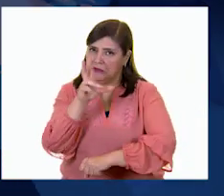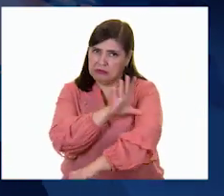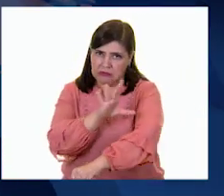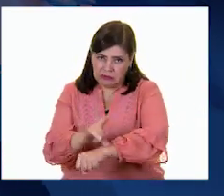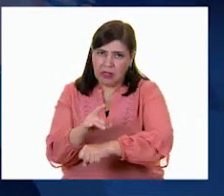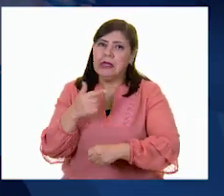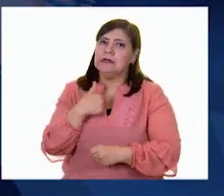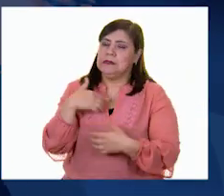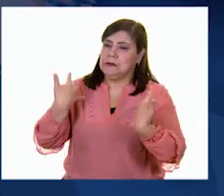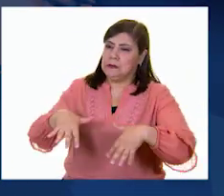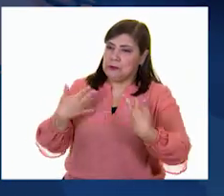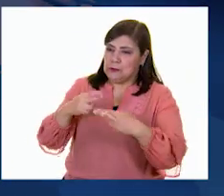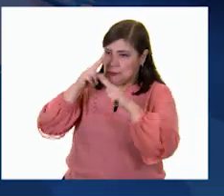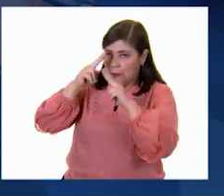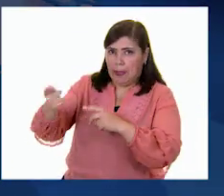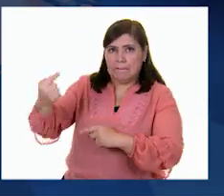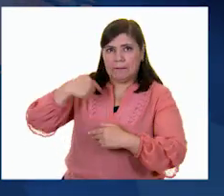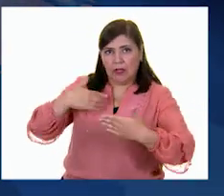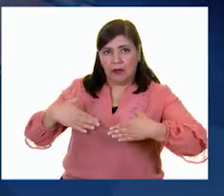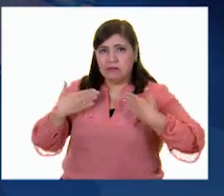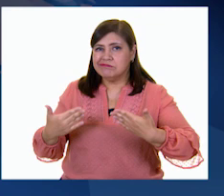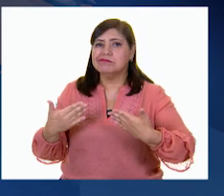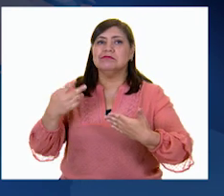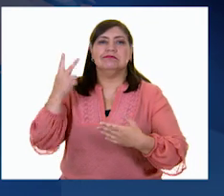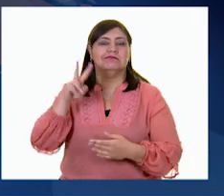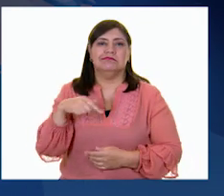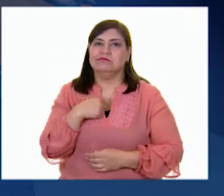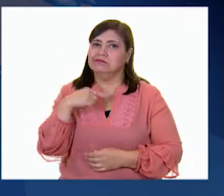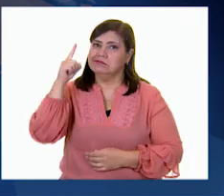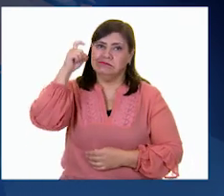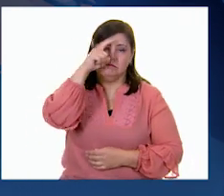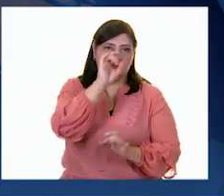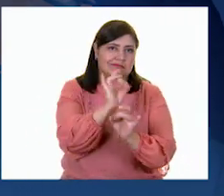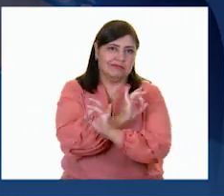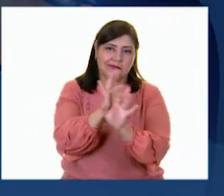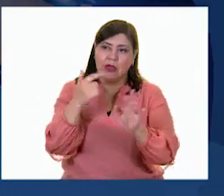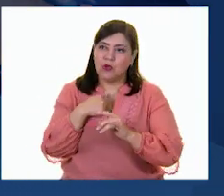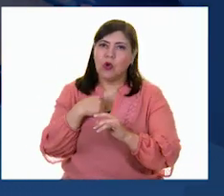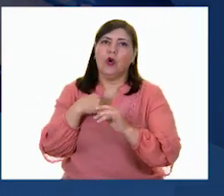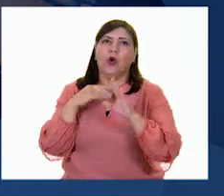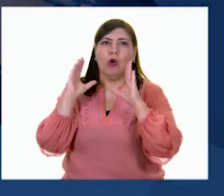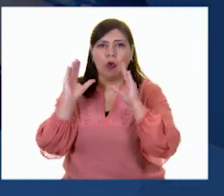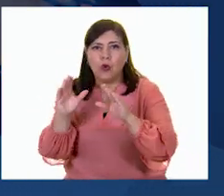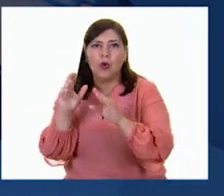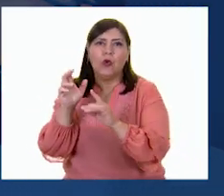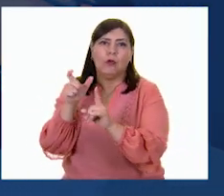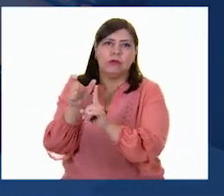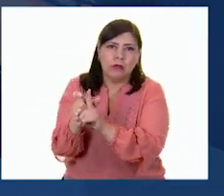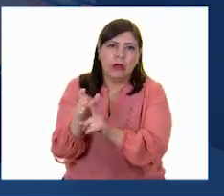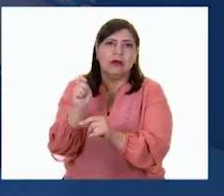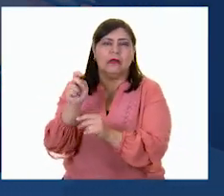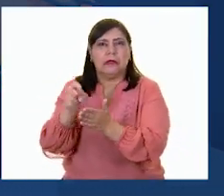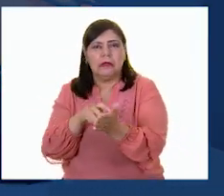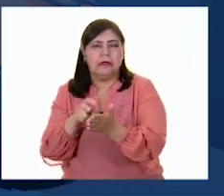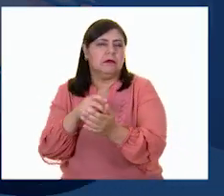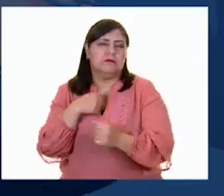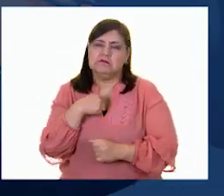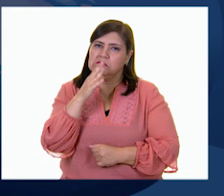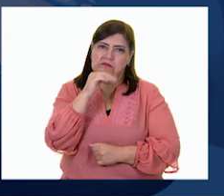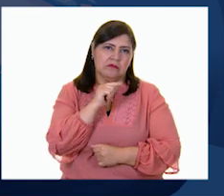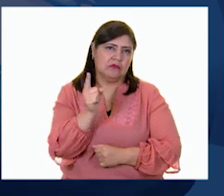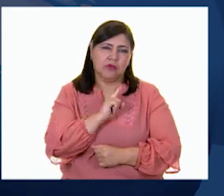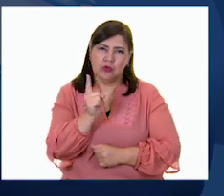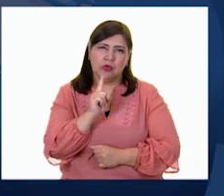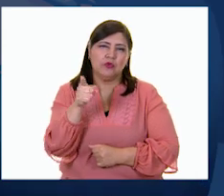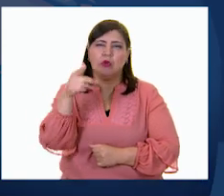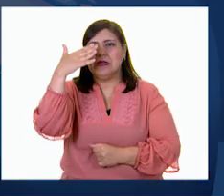aunque me honra la confianza de usted, el cargo es sumamente difícil y delicado y no me considero competente para desempeñarlo, pues ya ve usted que